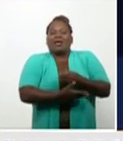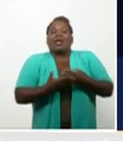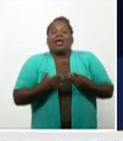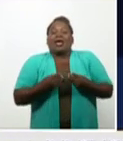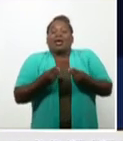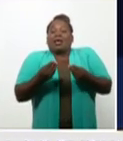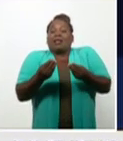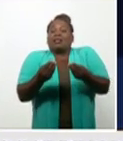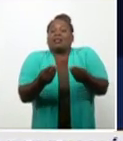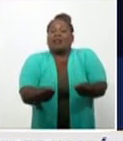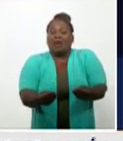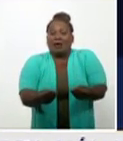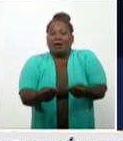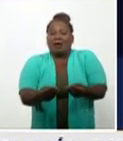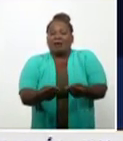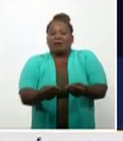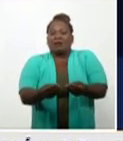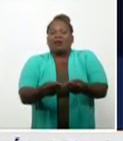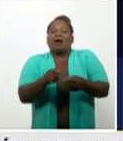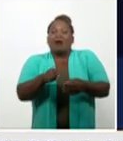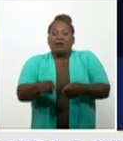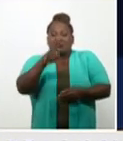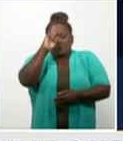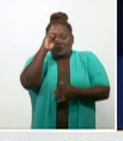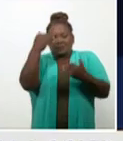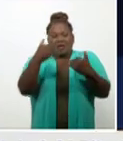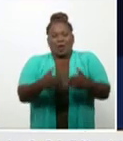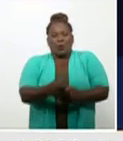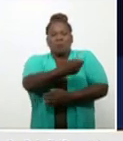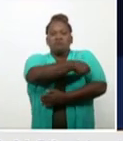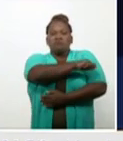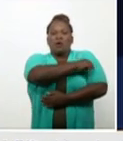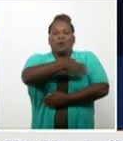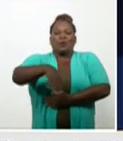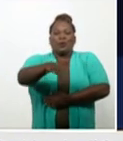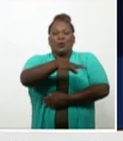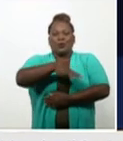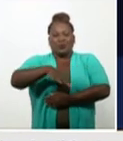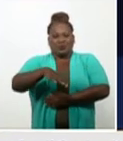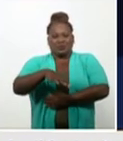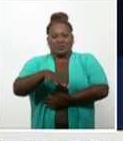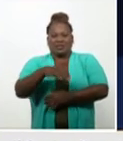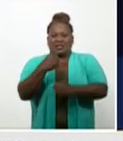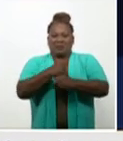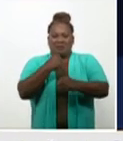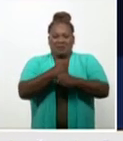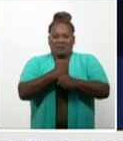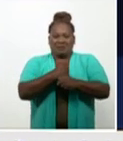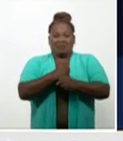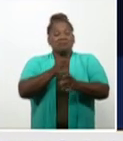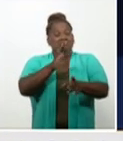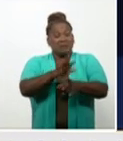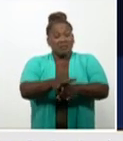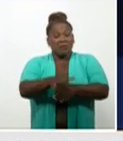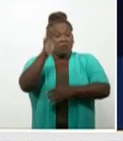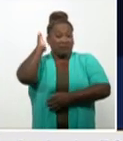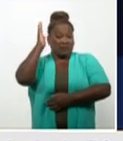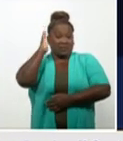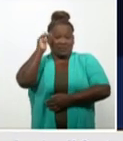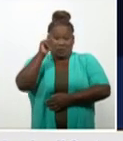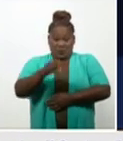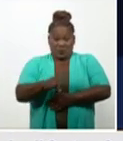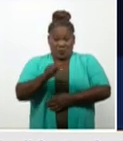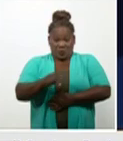total a la salud del pueblo para el cual trabaja. Así que comenzamos nuestra conferencia hoy con